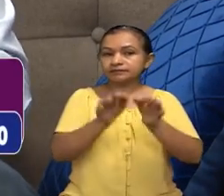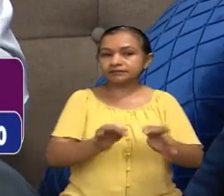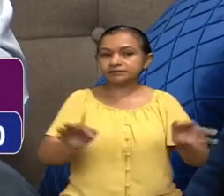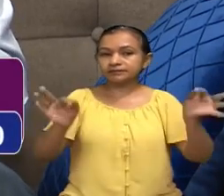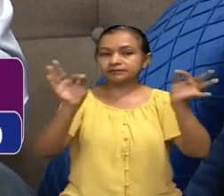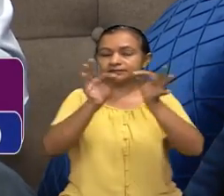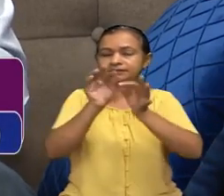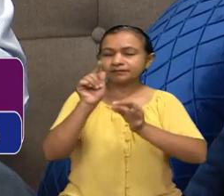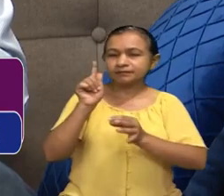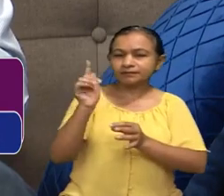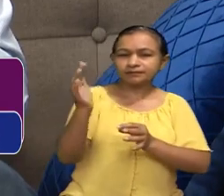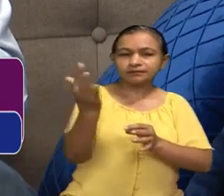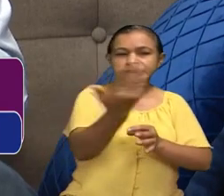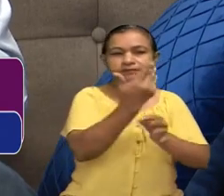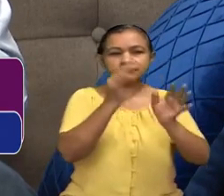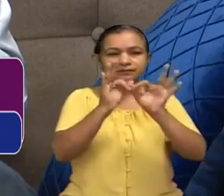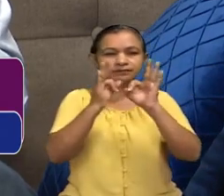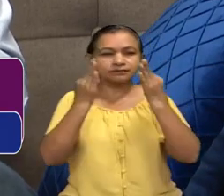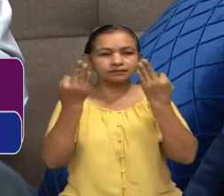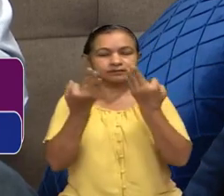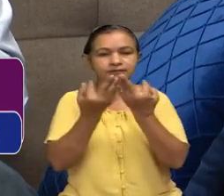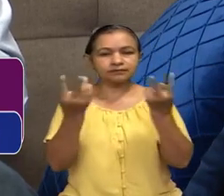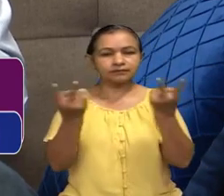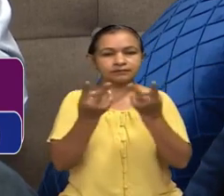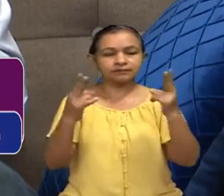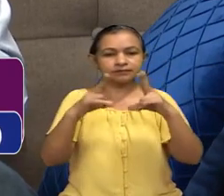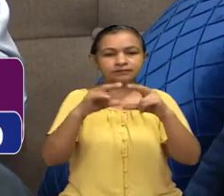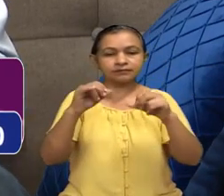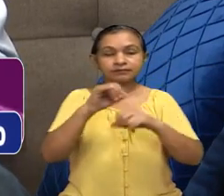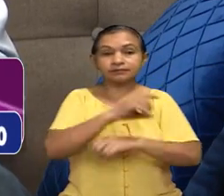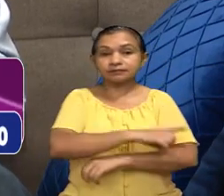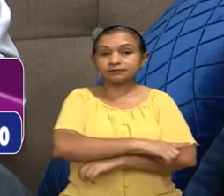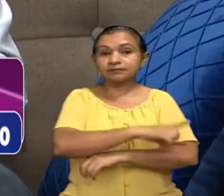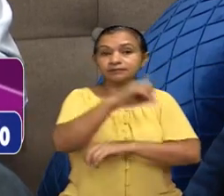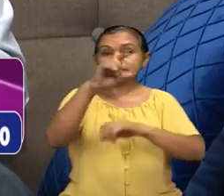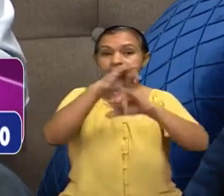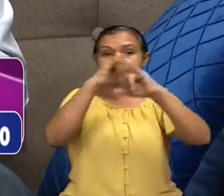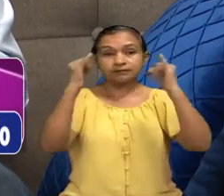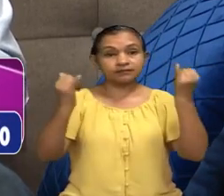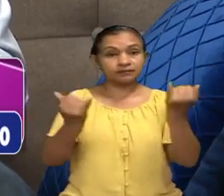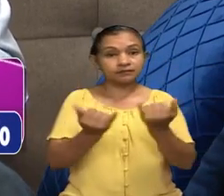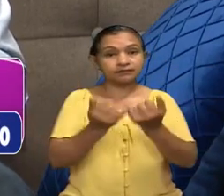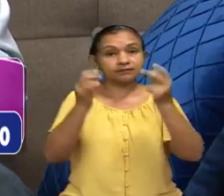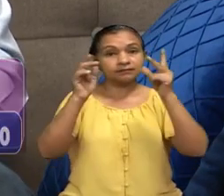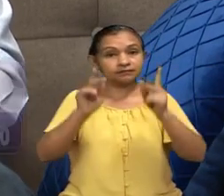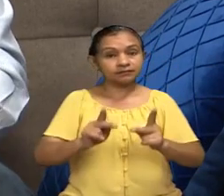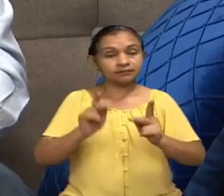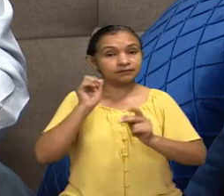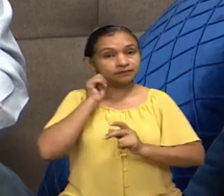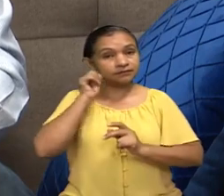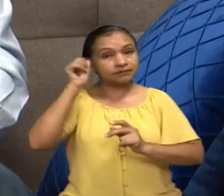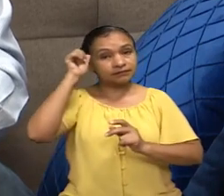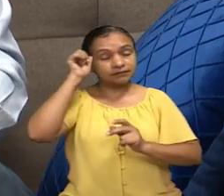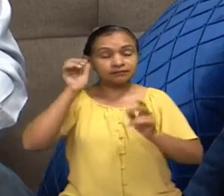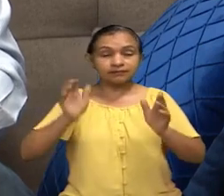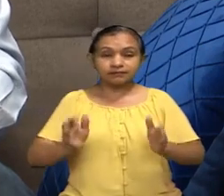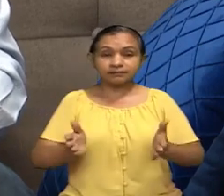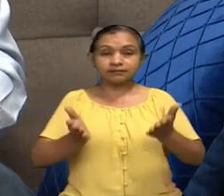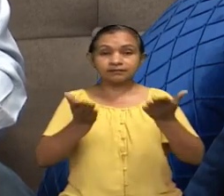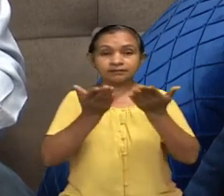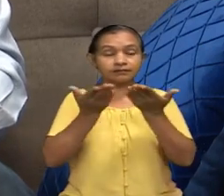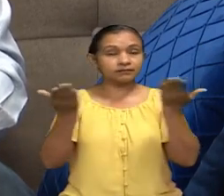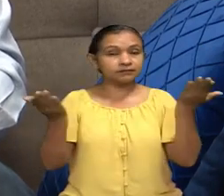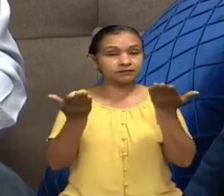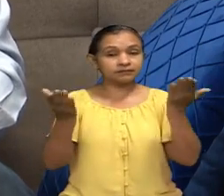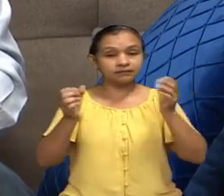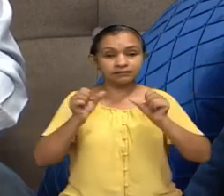familias nicaragüenses, pero también para nuestra sociedad, Día Internacional de las Personas Adultas Mayores. Hoy conocemos y conversamos cómo se avanza en el proceso